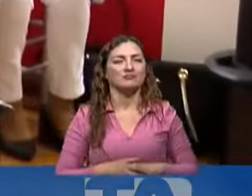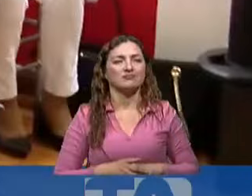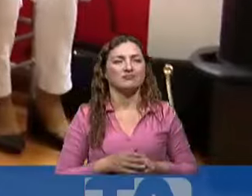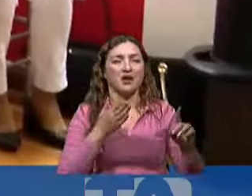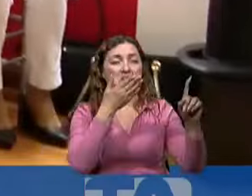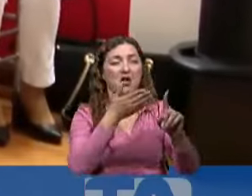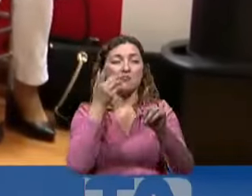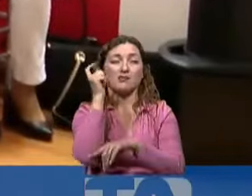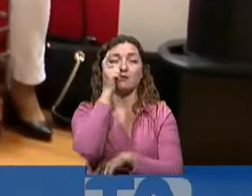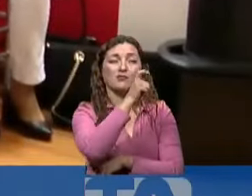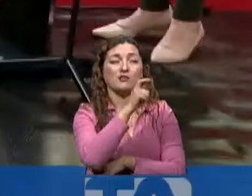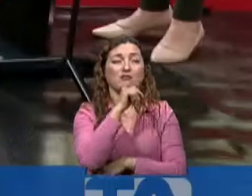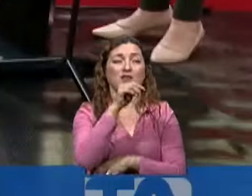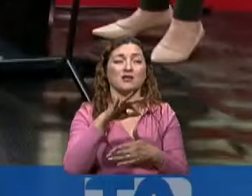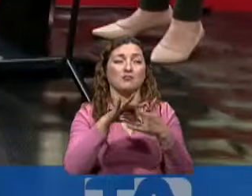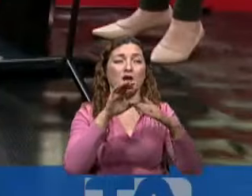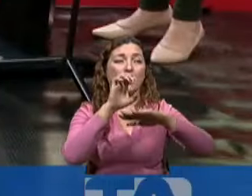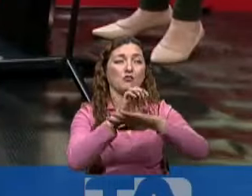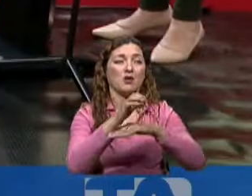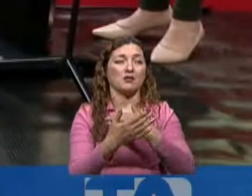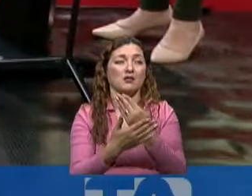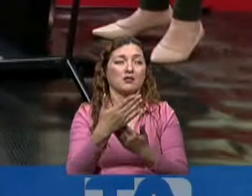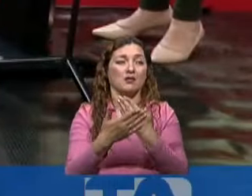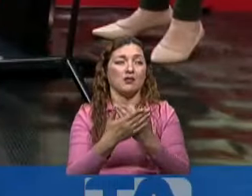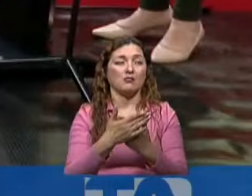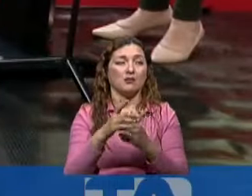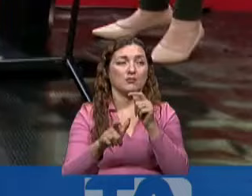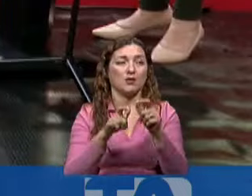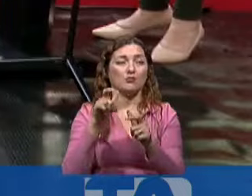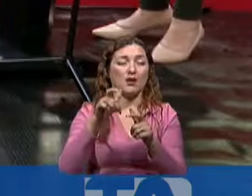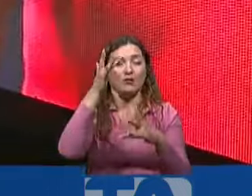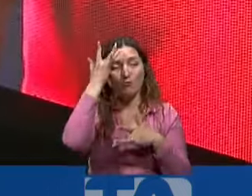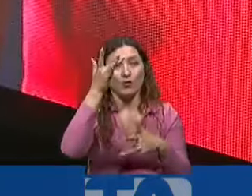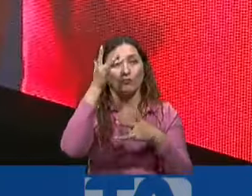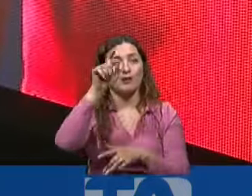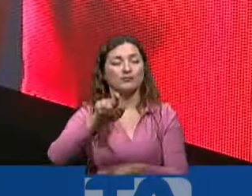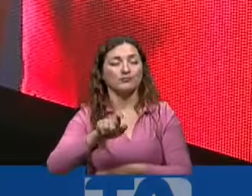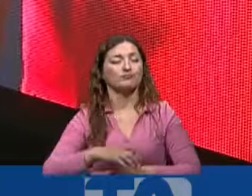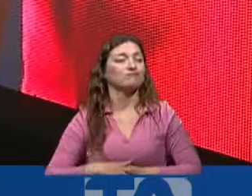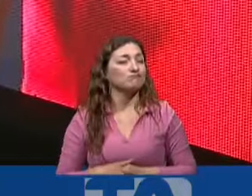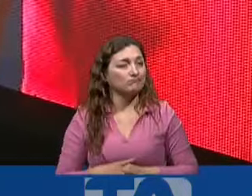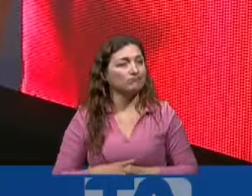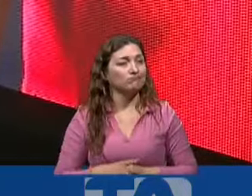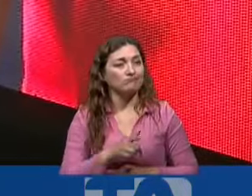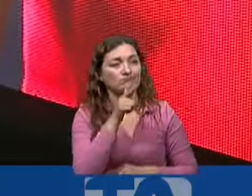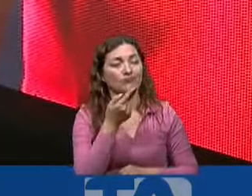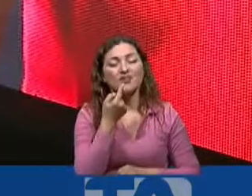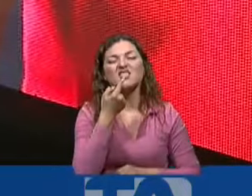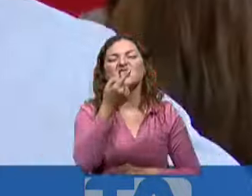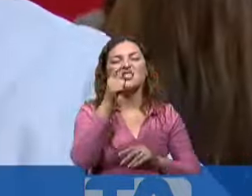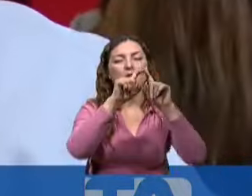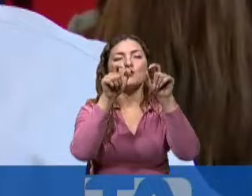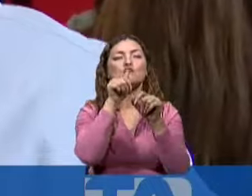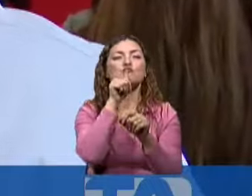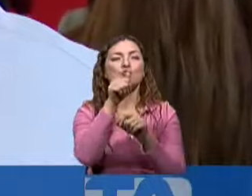retos son varios para que Ecuador brinde todas las facilidades que los pacientes con esta enfermedad necesitan. Así lo señala la empresa